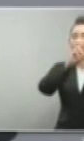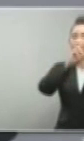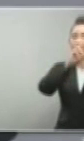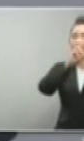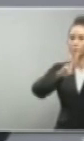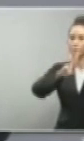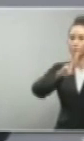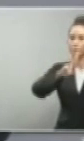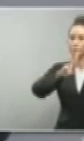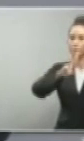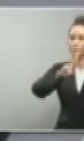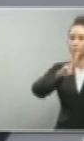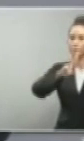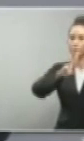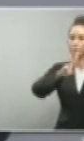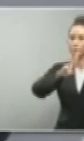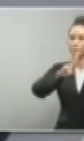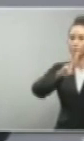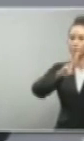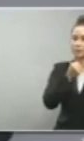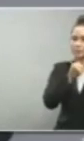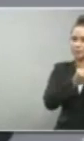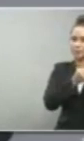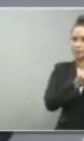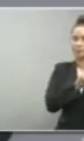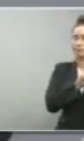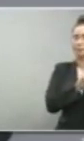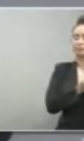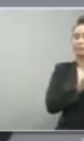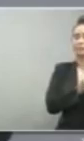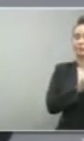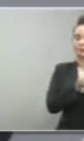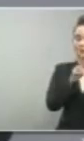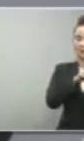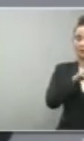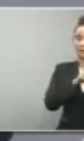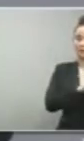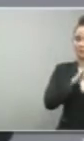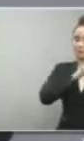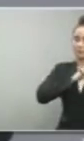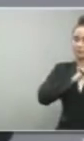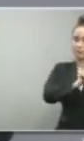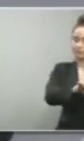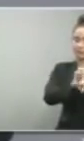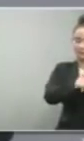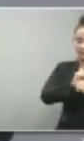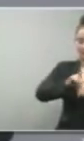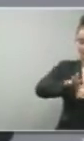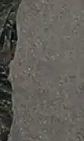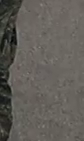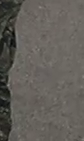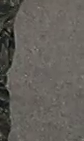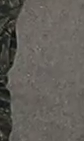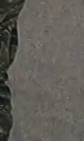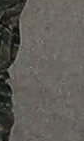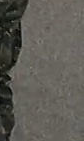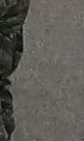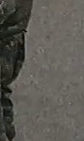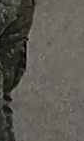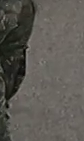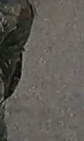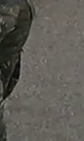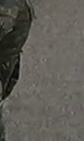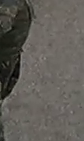con sus deberes para evitar la expansión del COVID-19 en el país. Pero estas